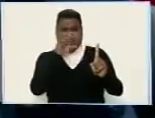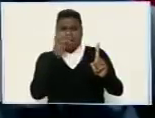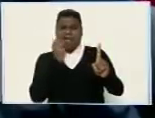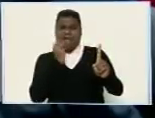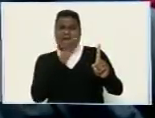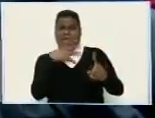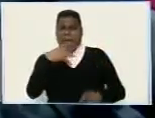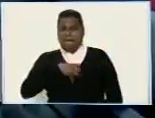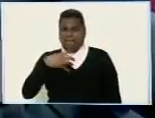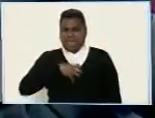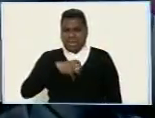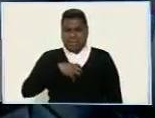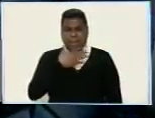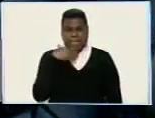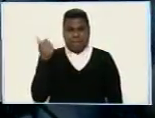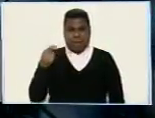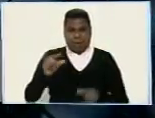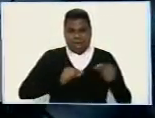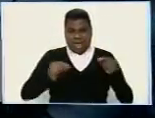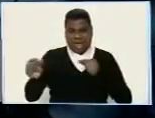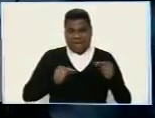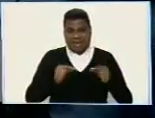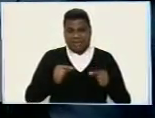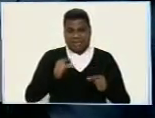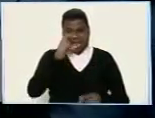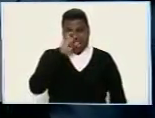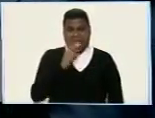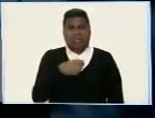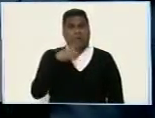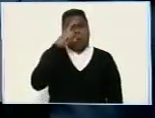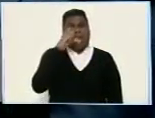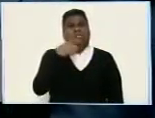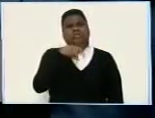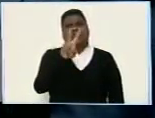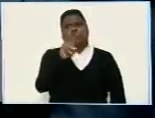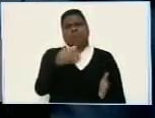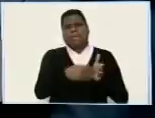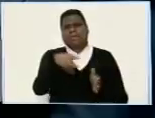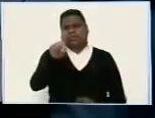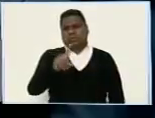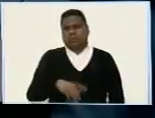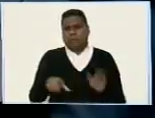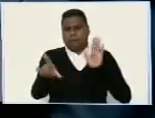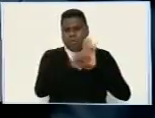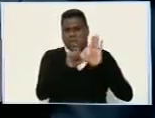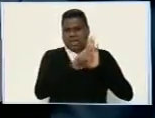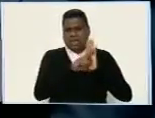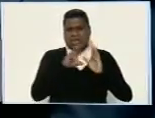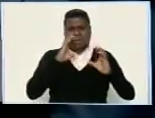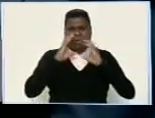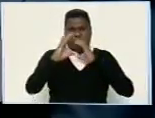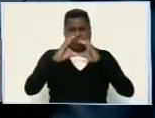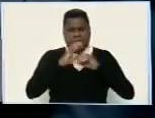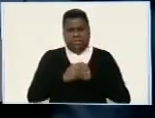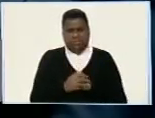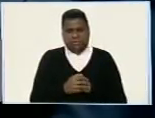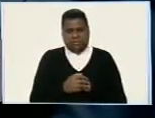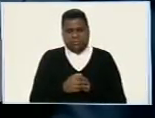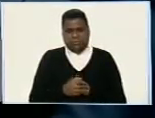mejor gerente del año, año 2001, por la ley de telecomunicaciones, cuando manejaba